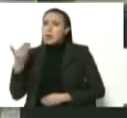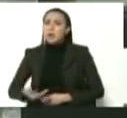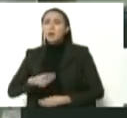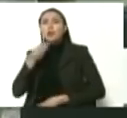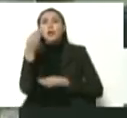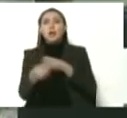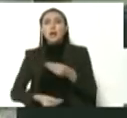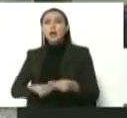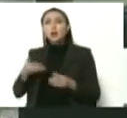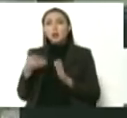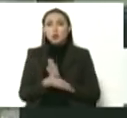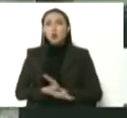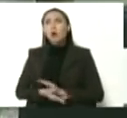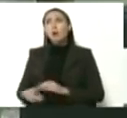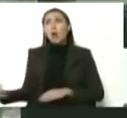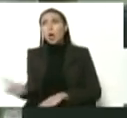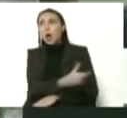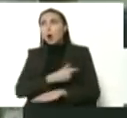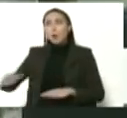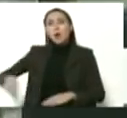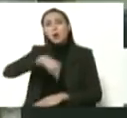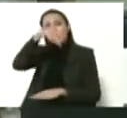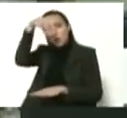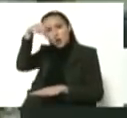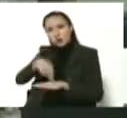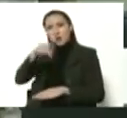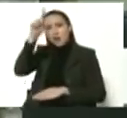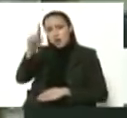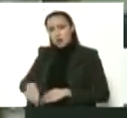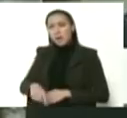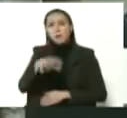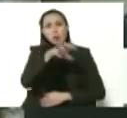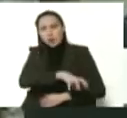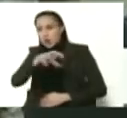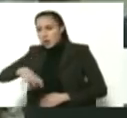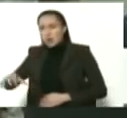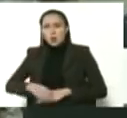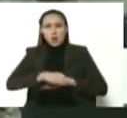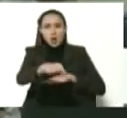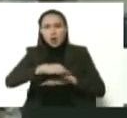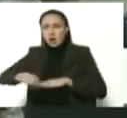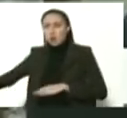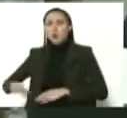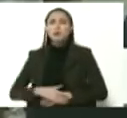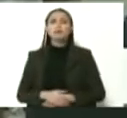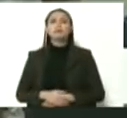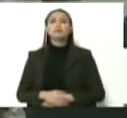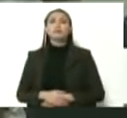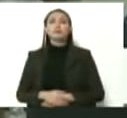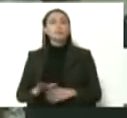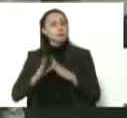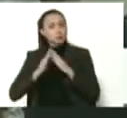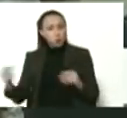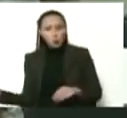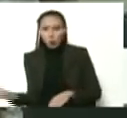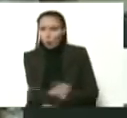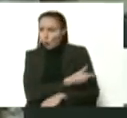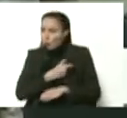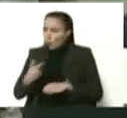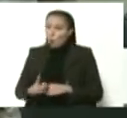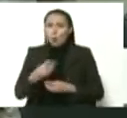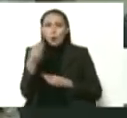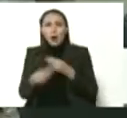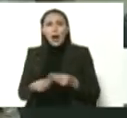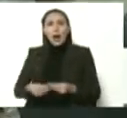se conjuga el gobierno nacional, el gobierno regional, el gobierno municipal y todos nuestros gobiernos comunitarios,